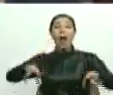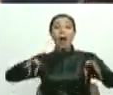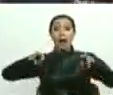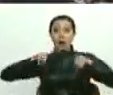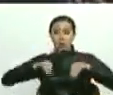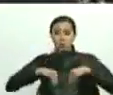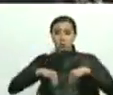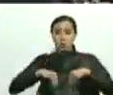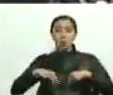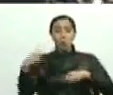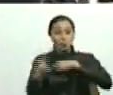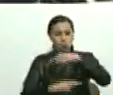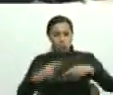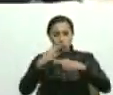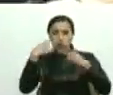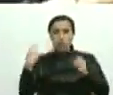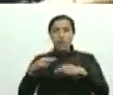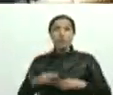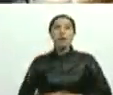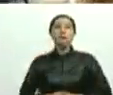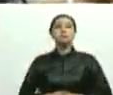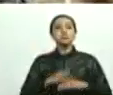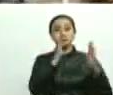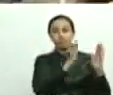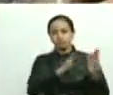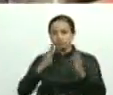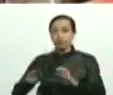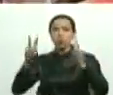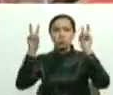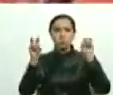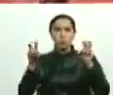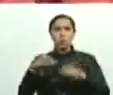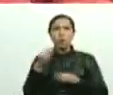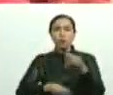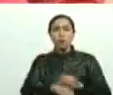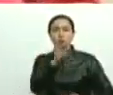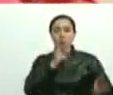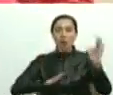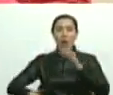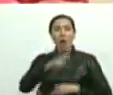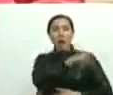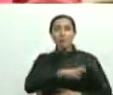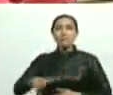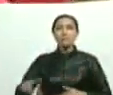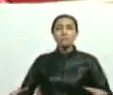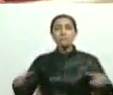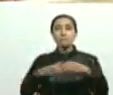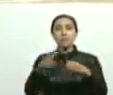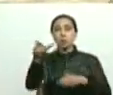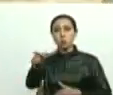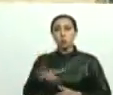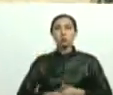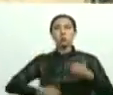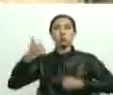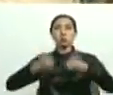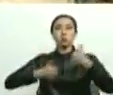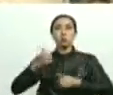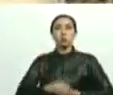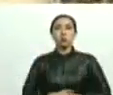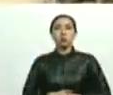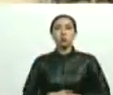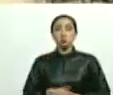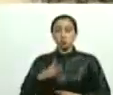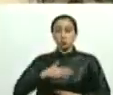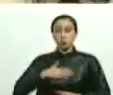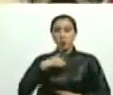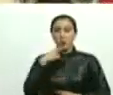nivel revolucionario esta nueva fase de la escogencia de nuestros candidatos y candidatas. Si me permite, presidente, yo la voy a leer